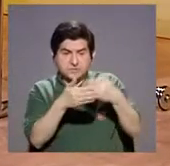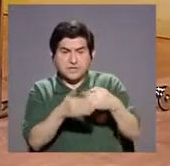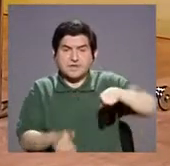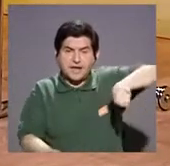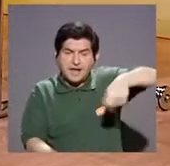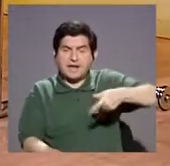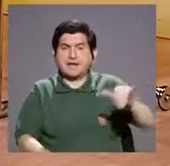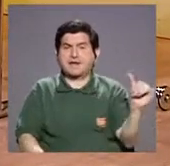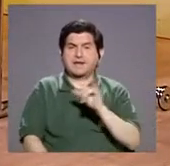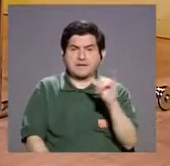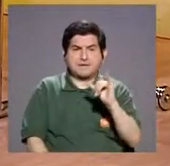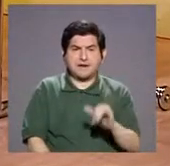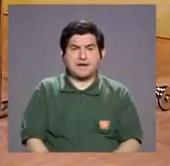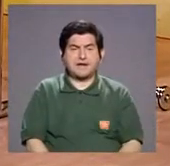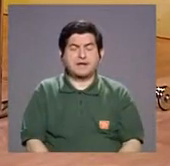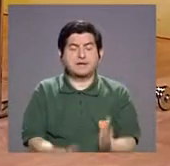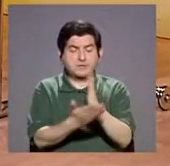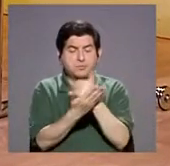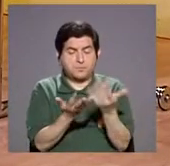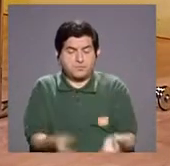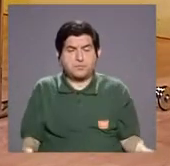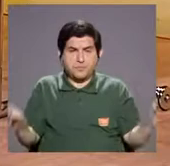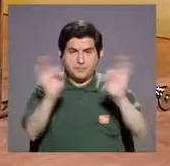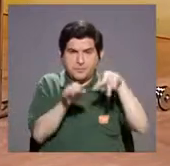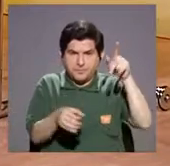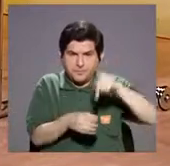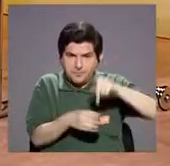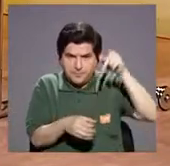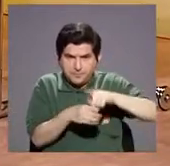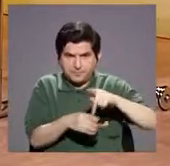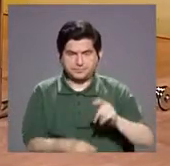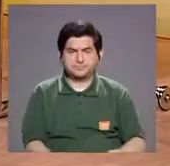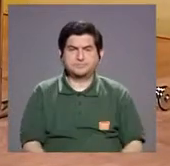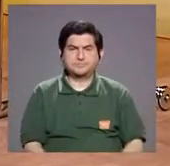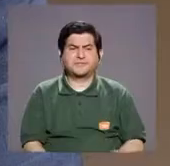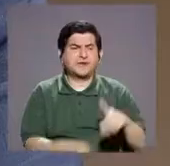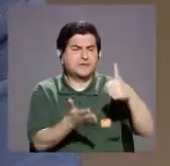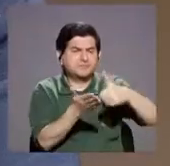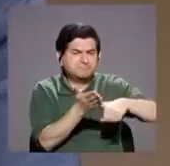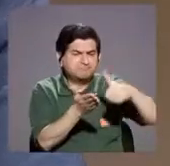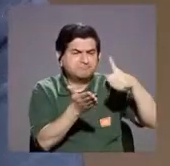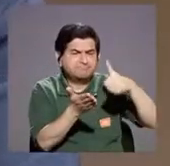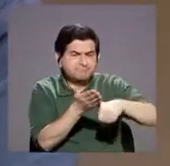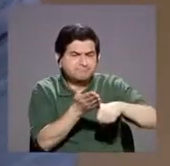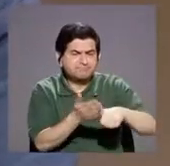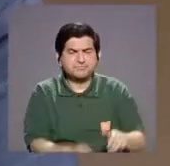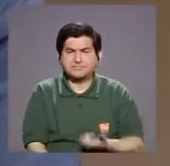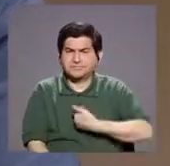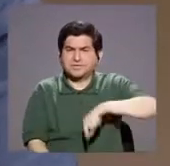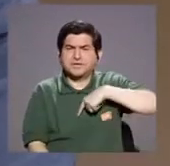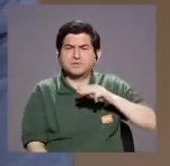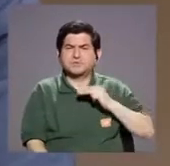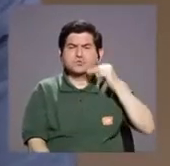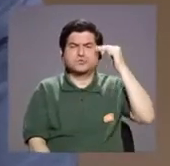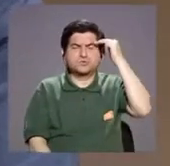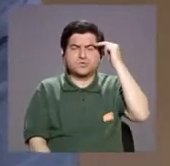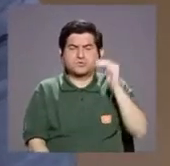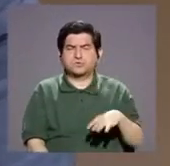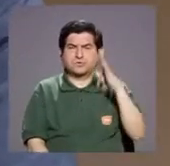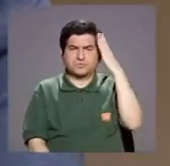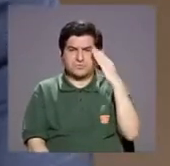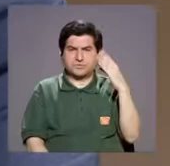tener una figura primordial así que creo que las elecciones nos maduraron mucho en la experiencia electoral